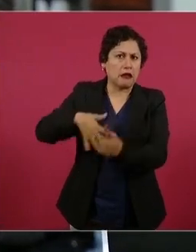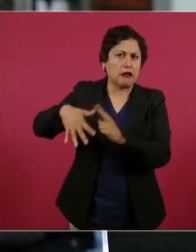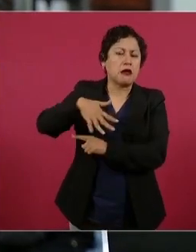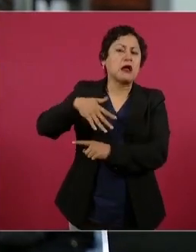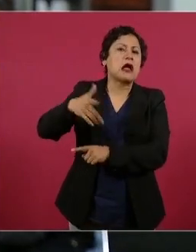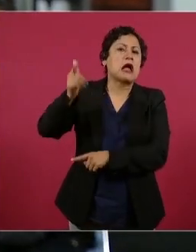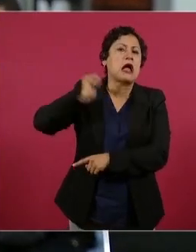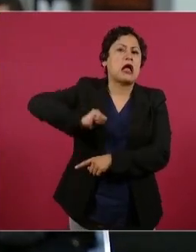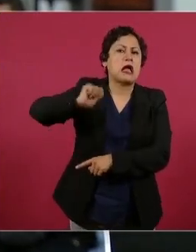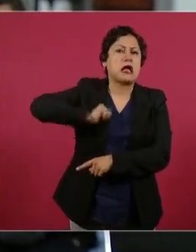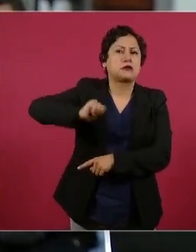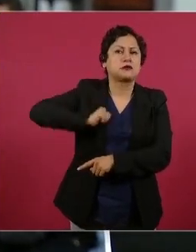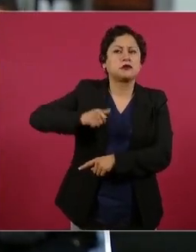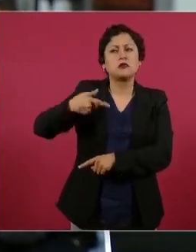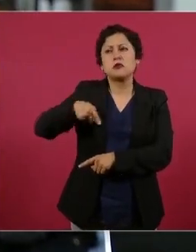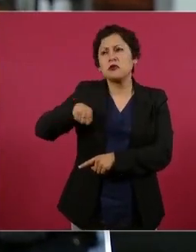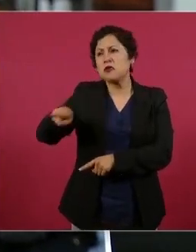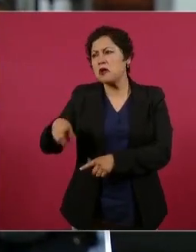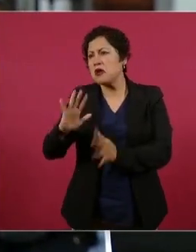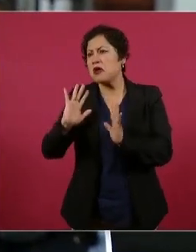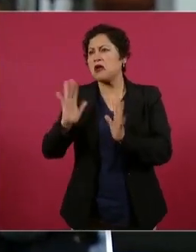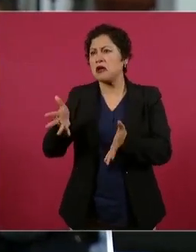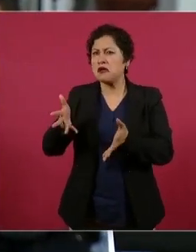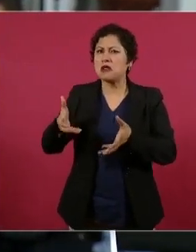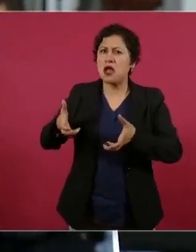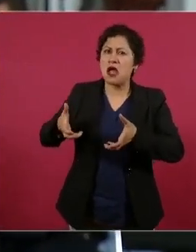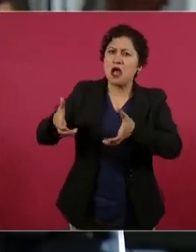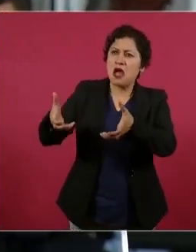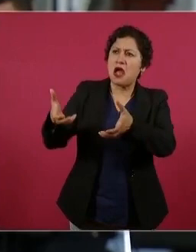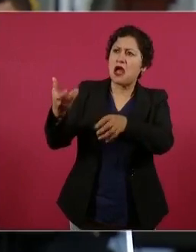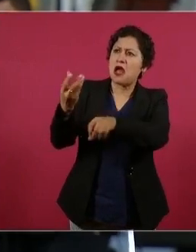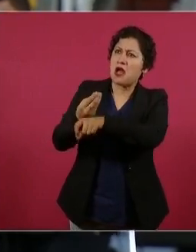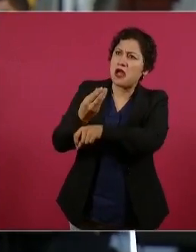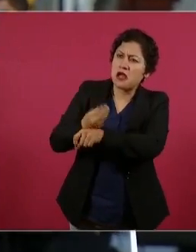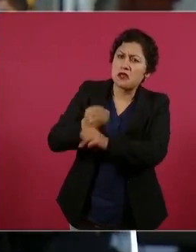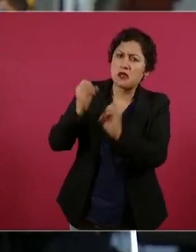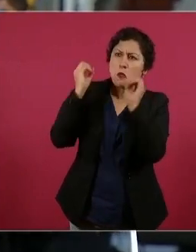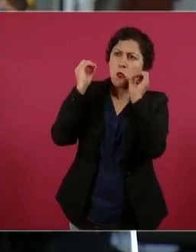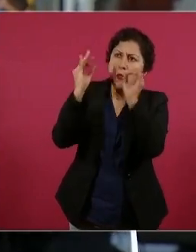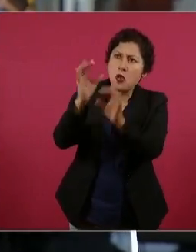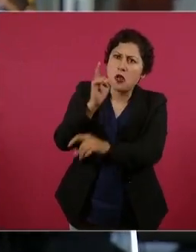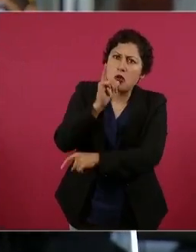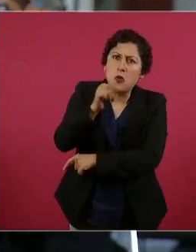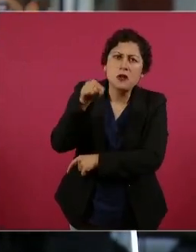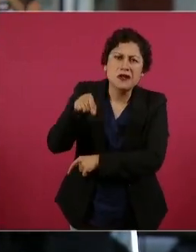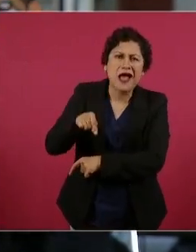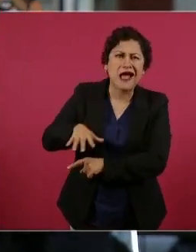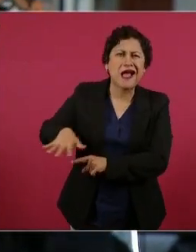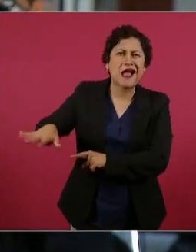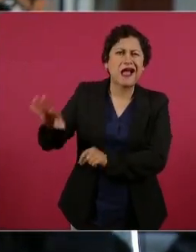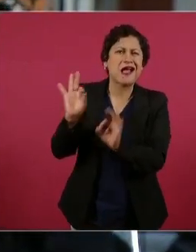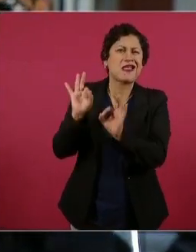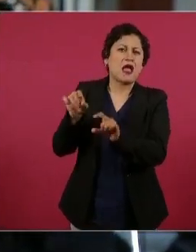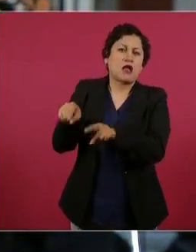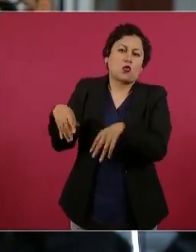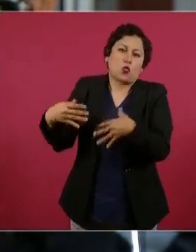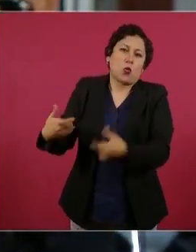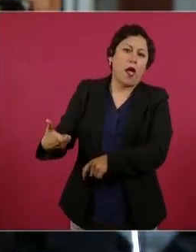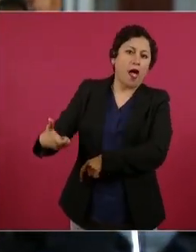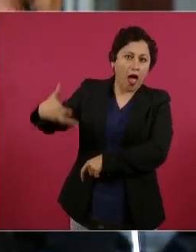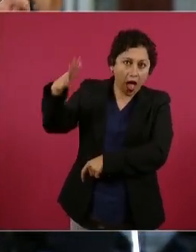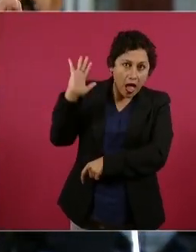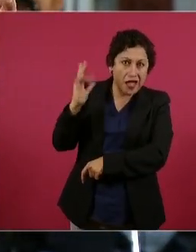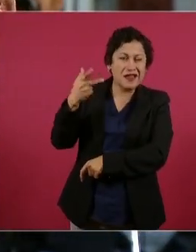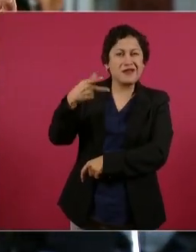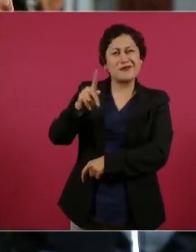está urbanizada, ya tiene luz, ya tiene calles, ya es muy caro incluso comprar ahí en la Colosio, ¿no? Pero yo creo que hay más